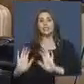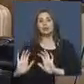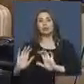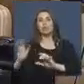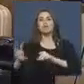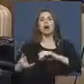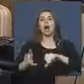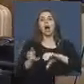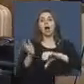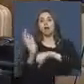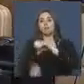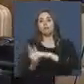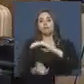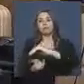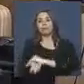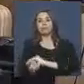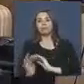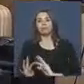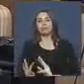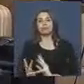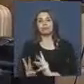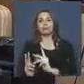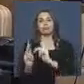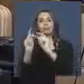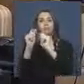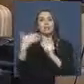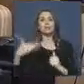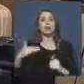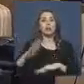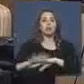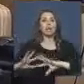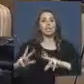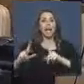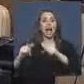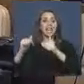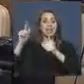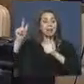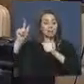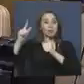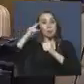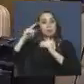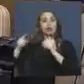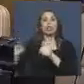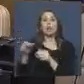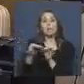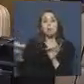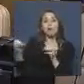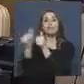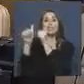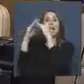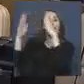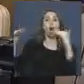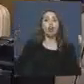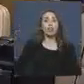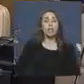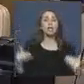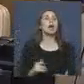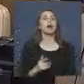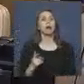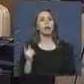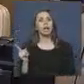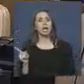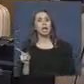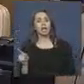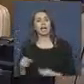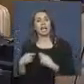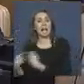para darle calefacción que es vital en una zona precordillerana. Tuvo que devolver la plata y eso está pasando en la educación rural hoy día. Nos parece